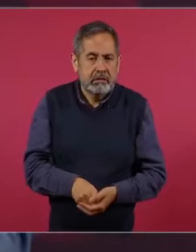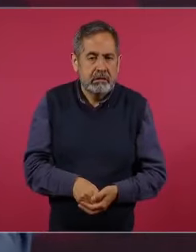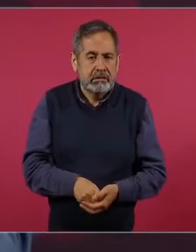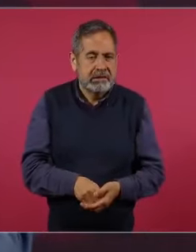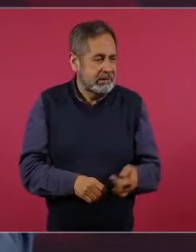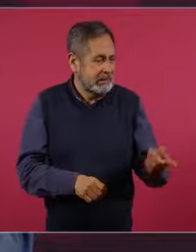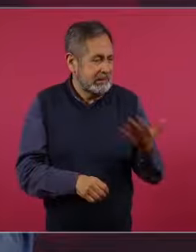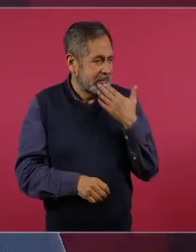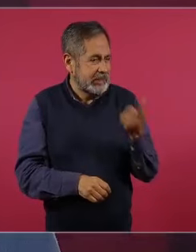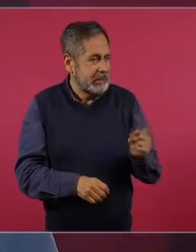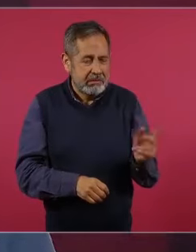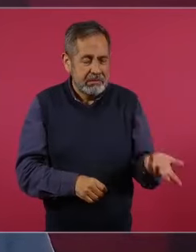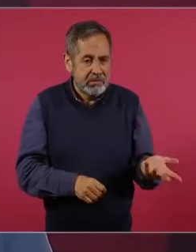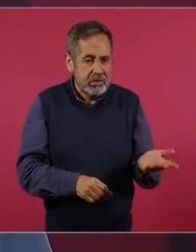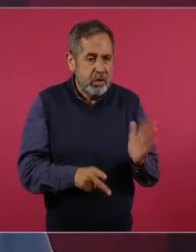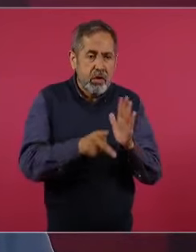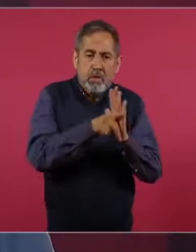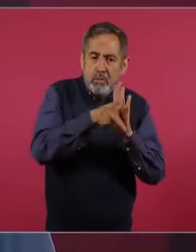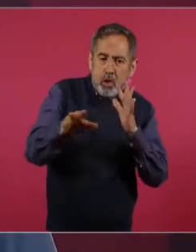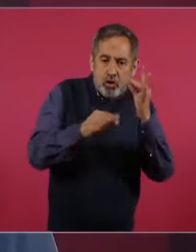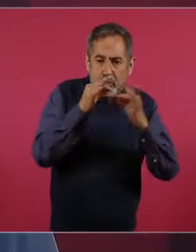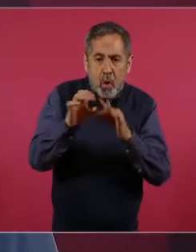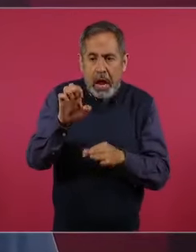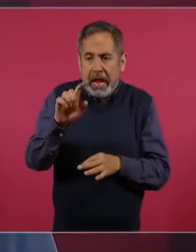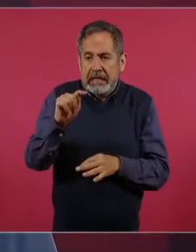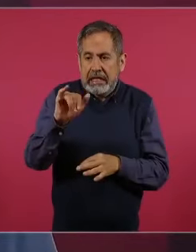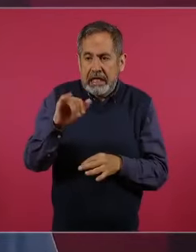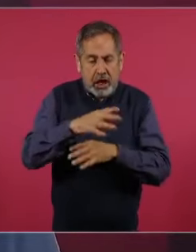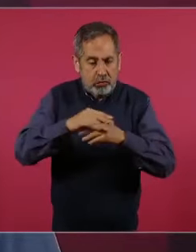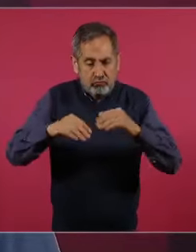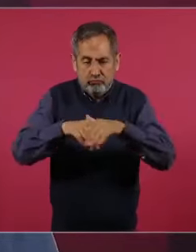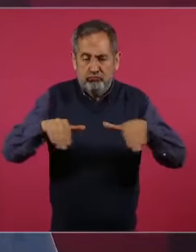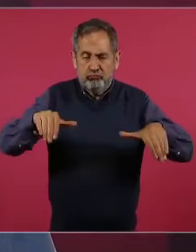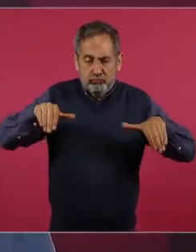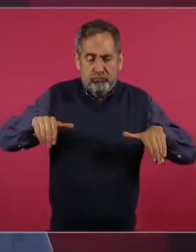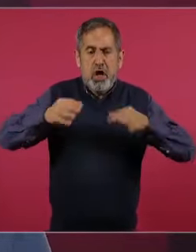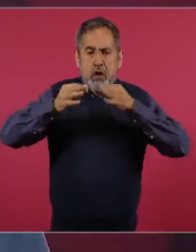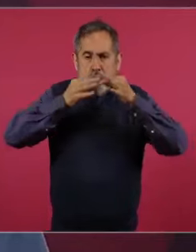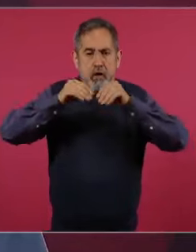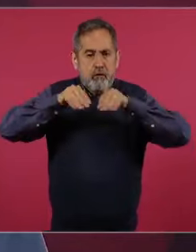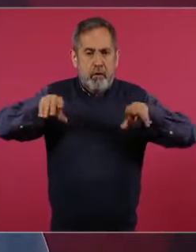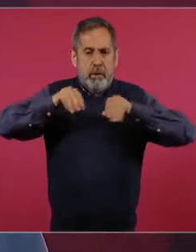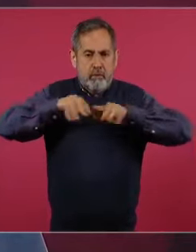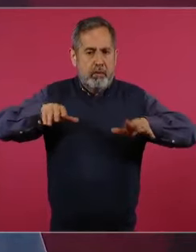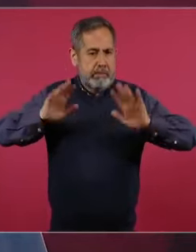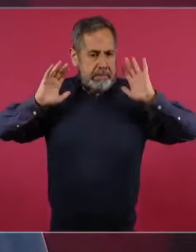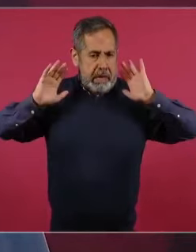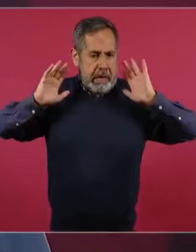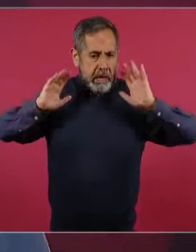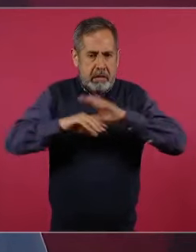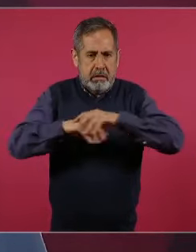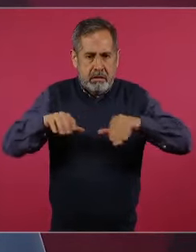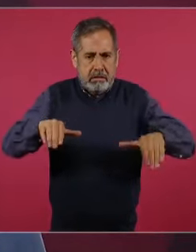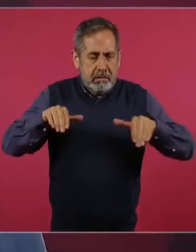es contrario a la ética. El periodismo es un imperativo ético, como